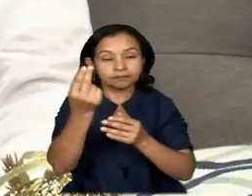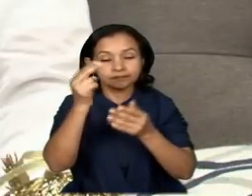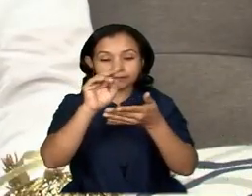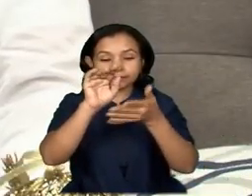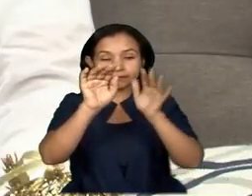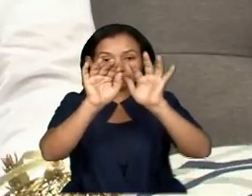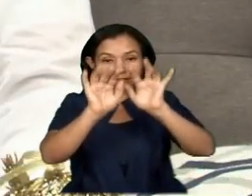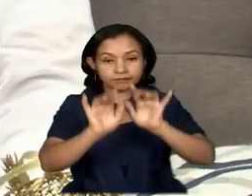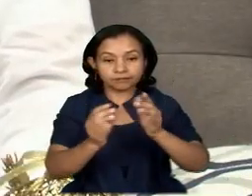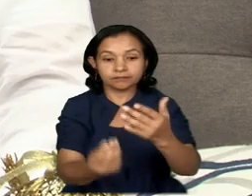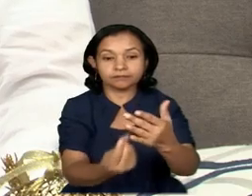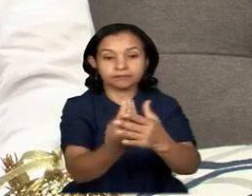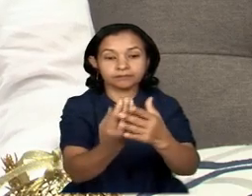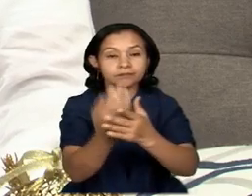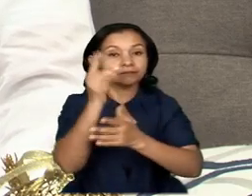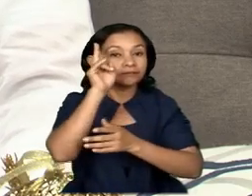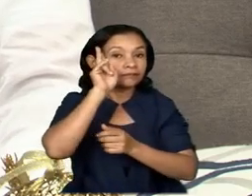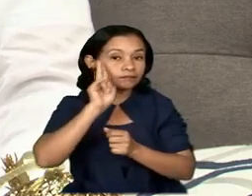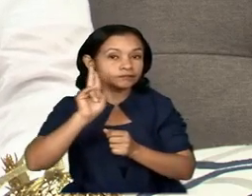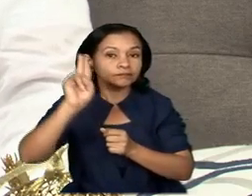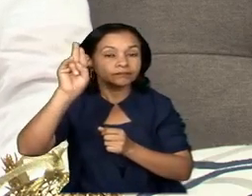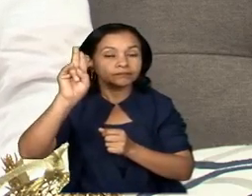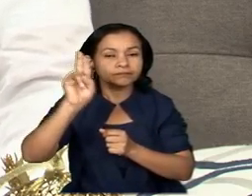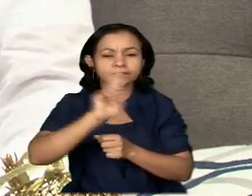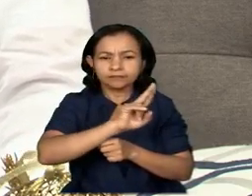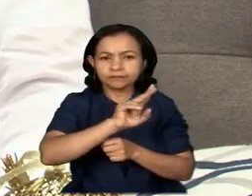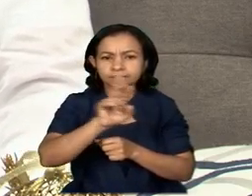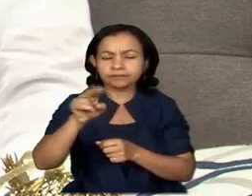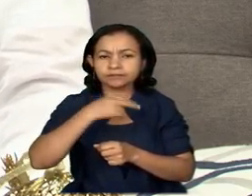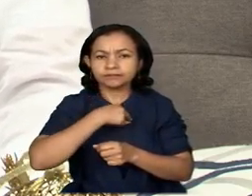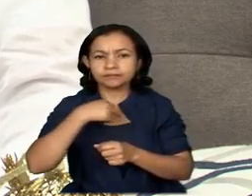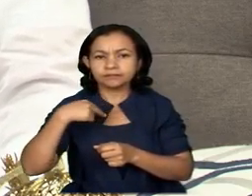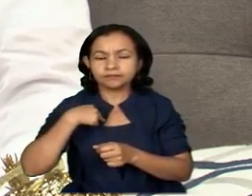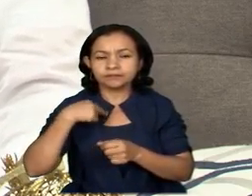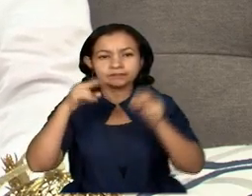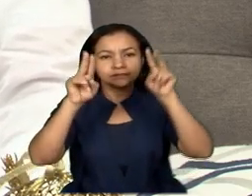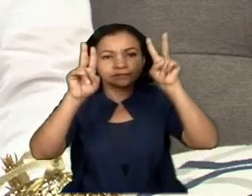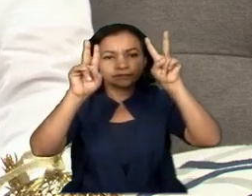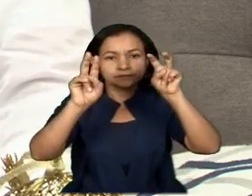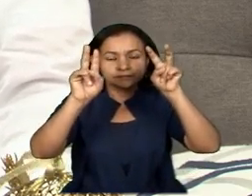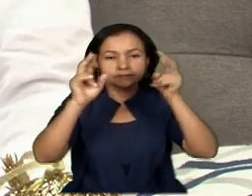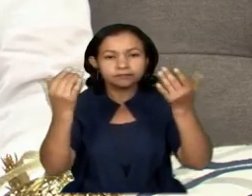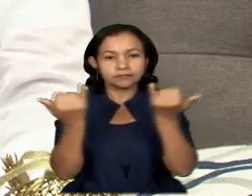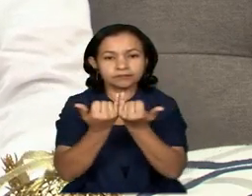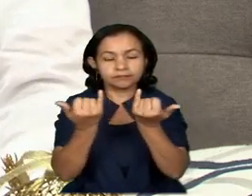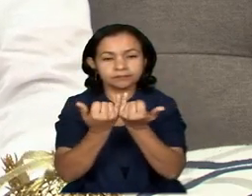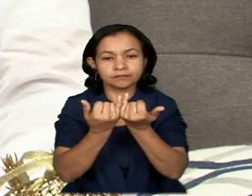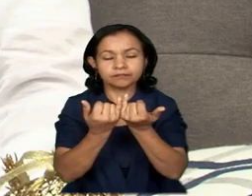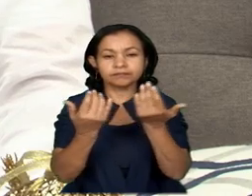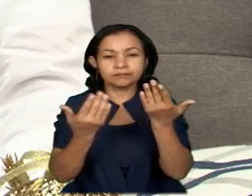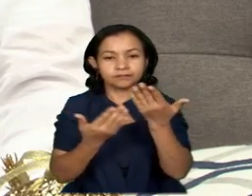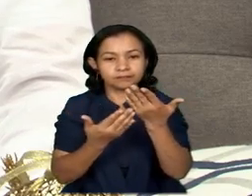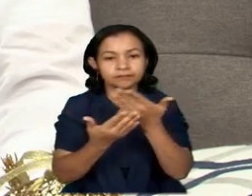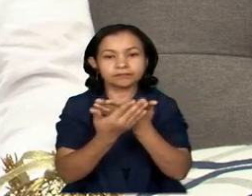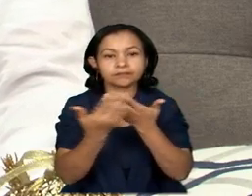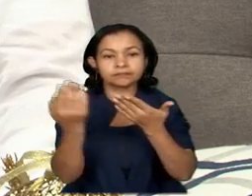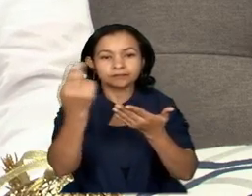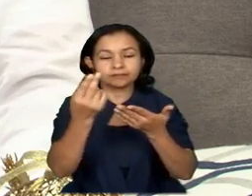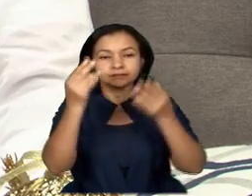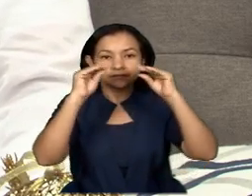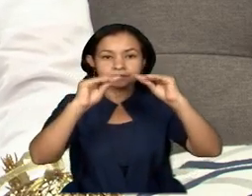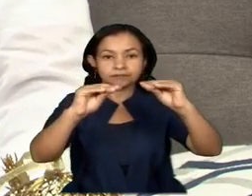producción. Las universidades mismas han estado generando también contenido, avanzando en tecnología. El sistema